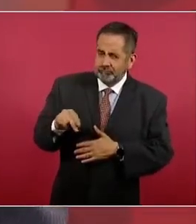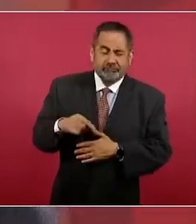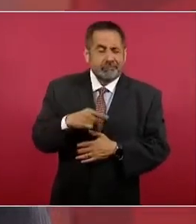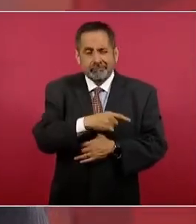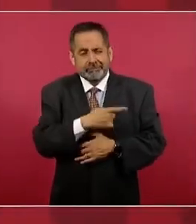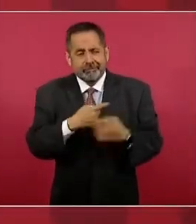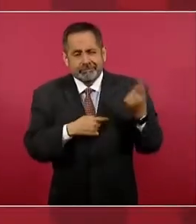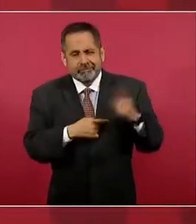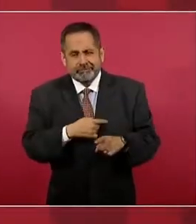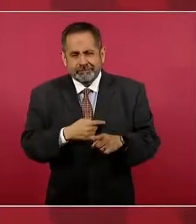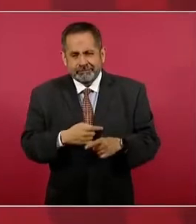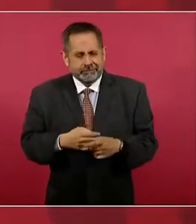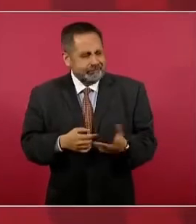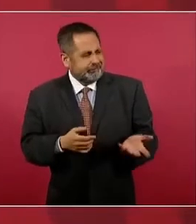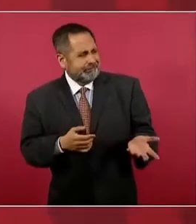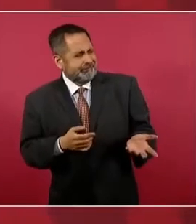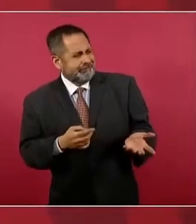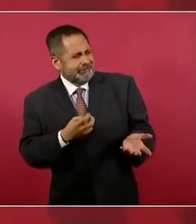¿Qué es eso?